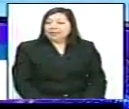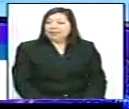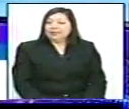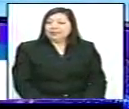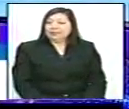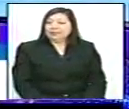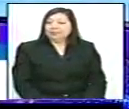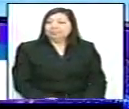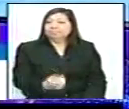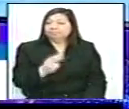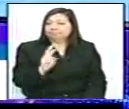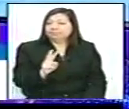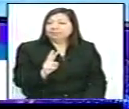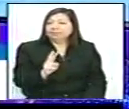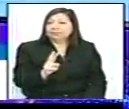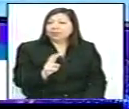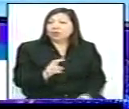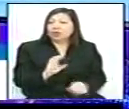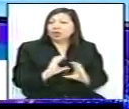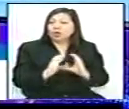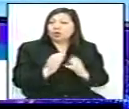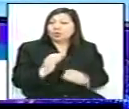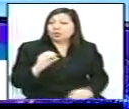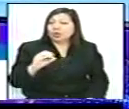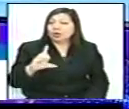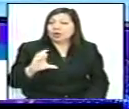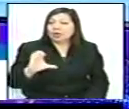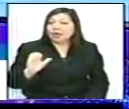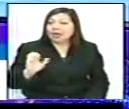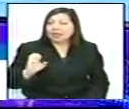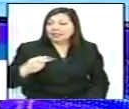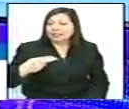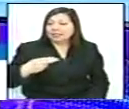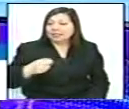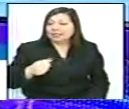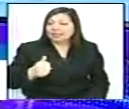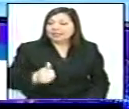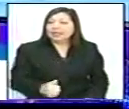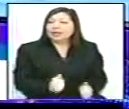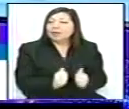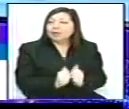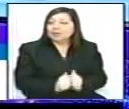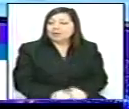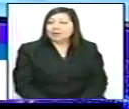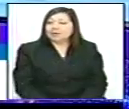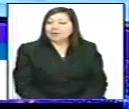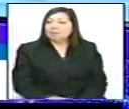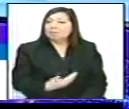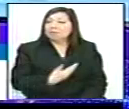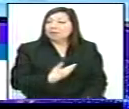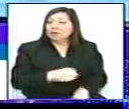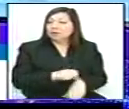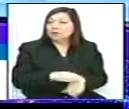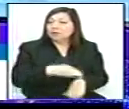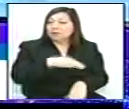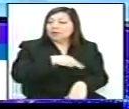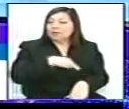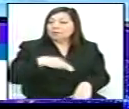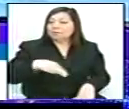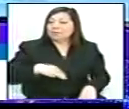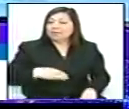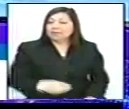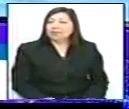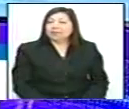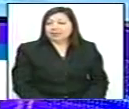Hace unos momentos veíamos al presidente del Congreso, Pedro Lechá, conversar con el presidente del Consejo de